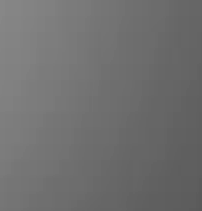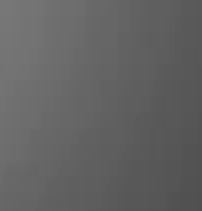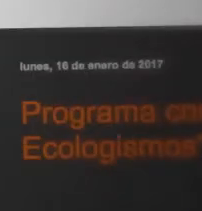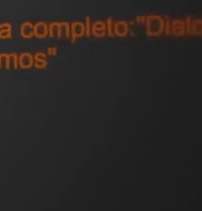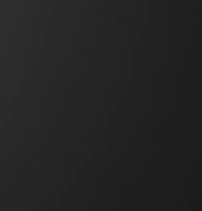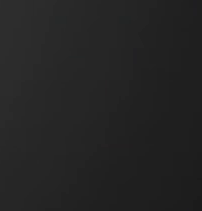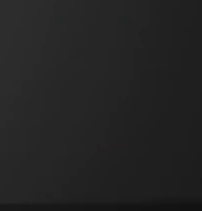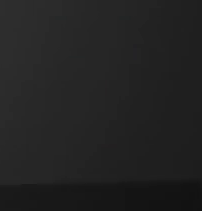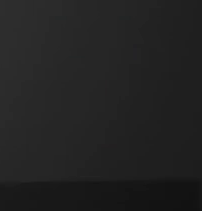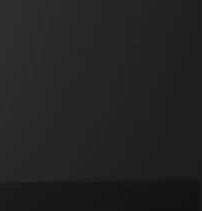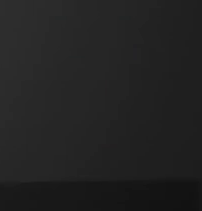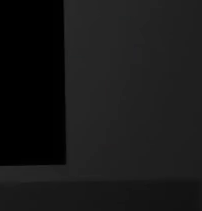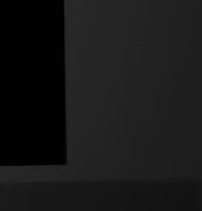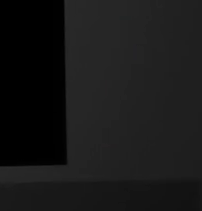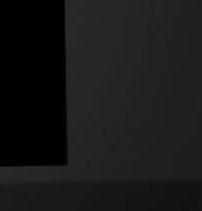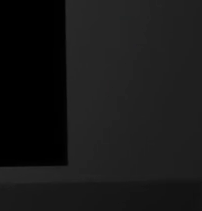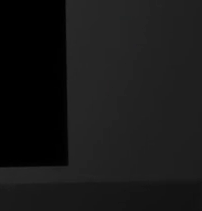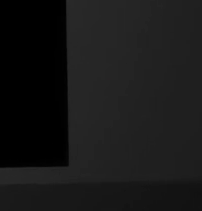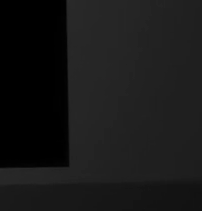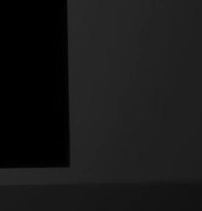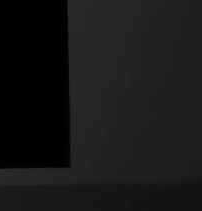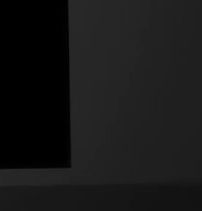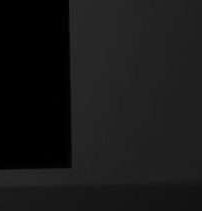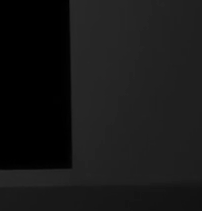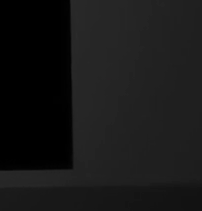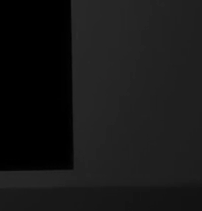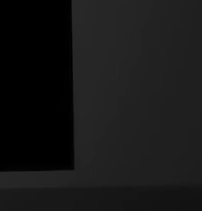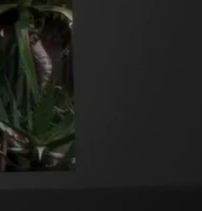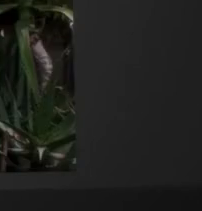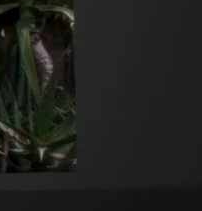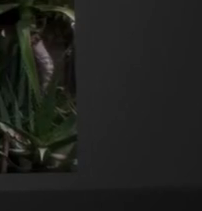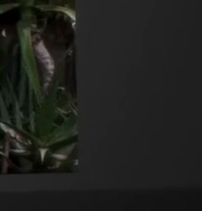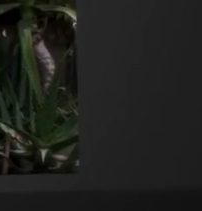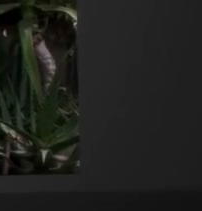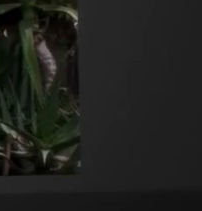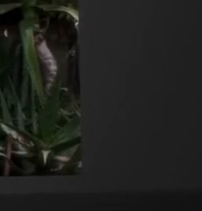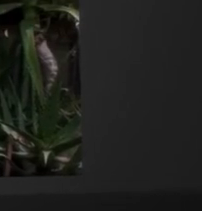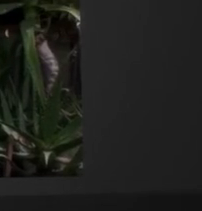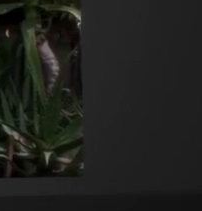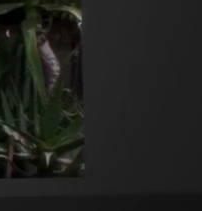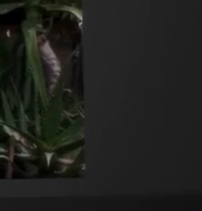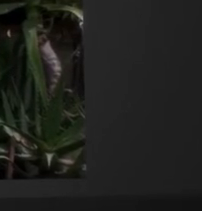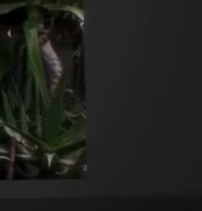Creo que también a Lidela le ha servido y de hecho